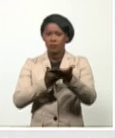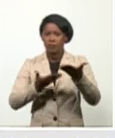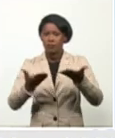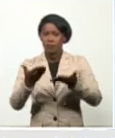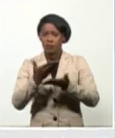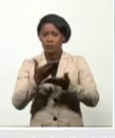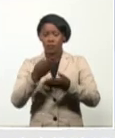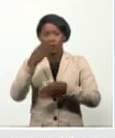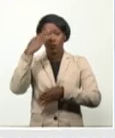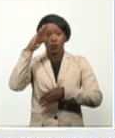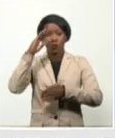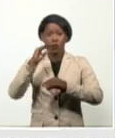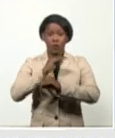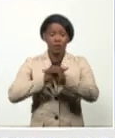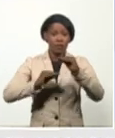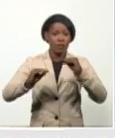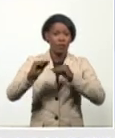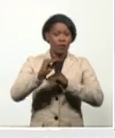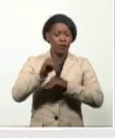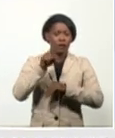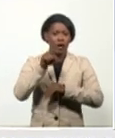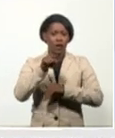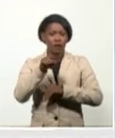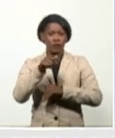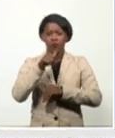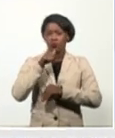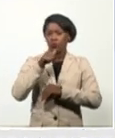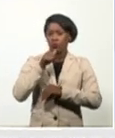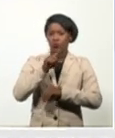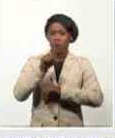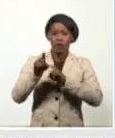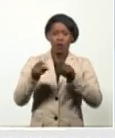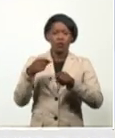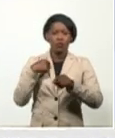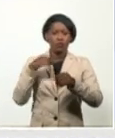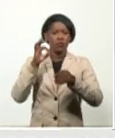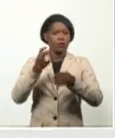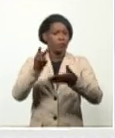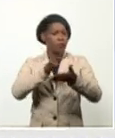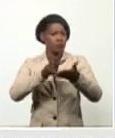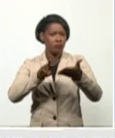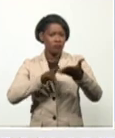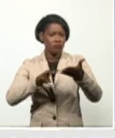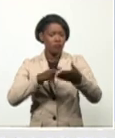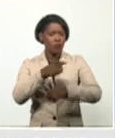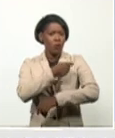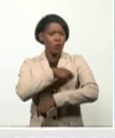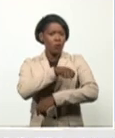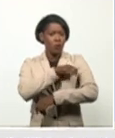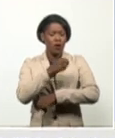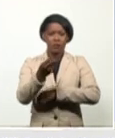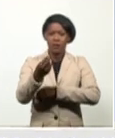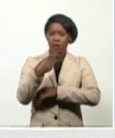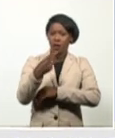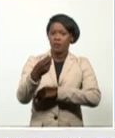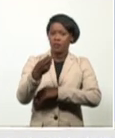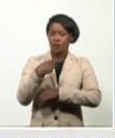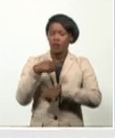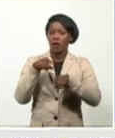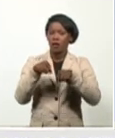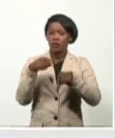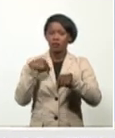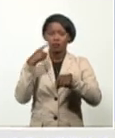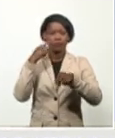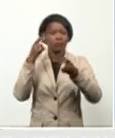para saber las inquietudes que quedan en la población después de la conferencia, pues está que